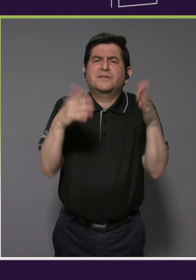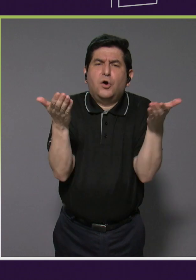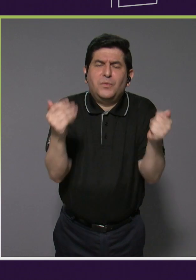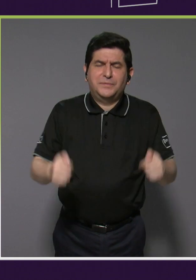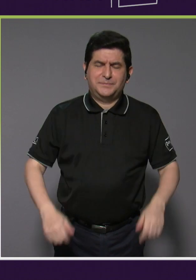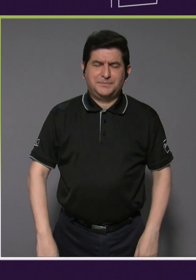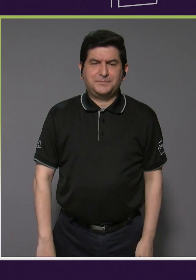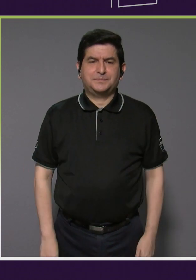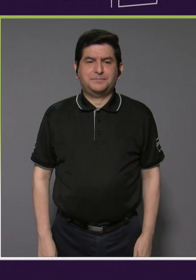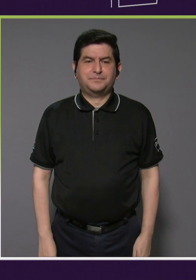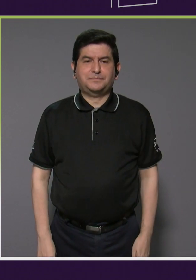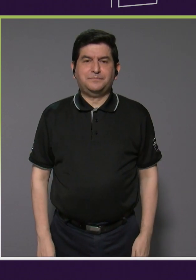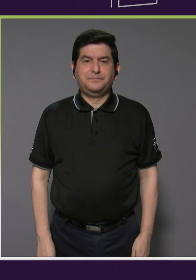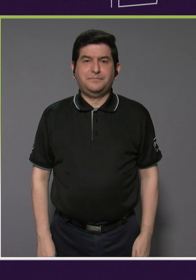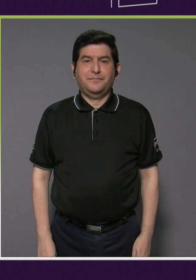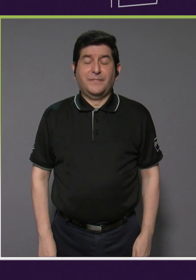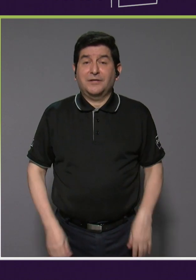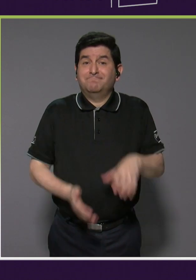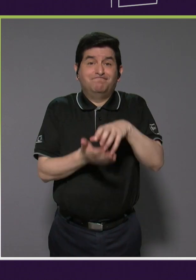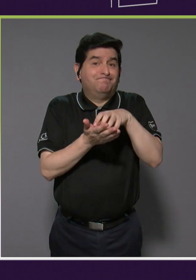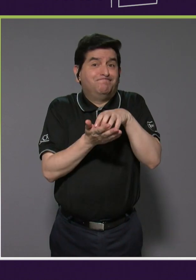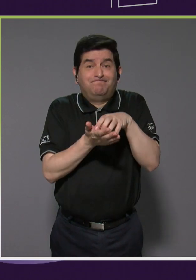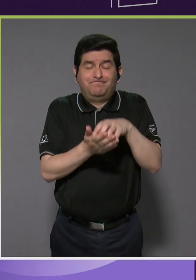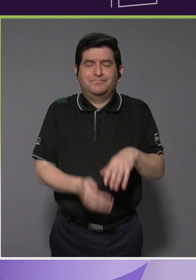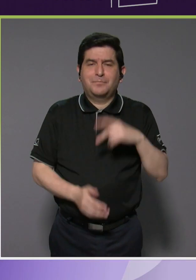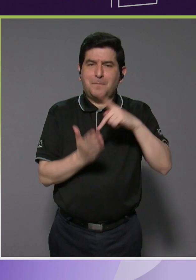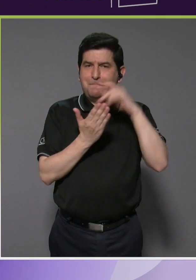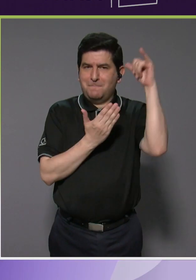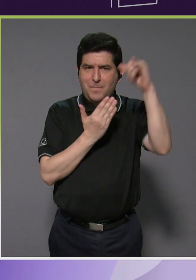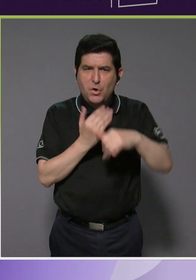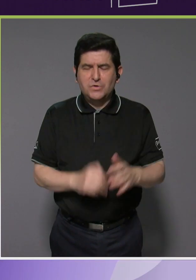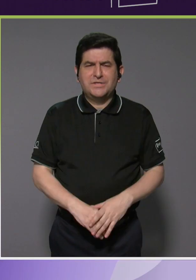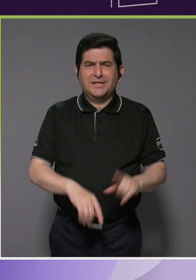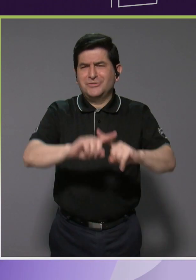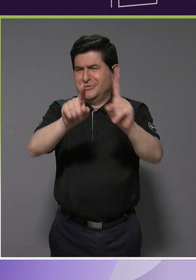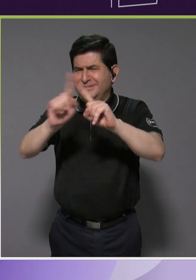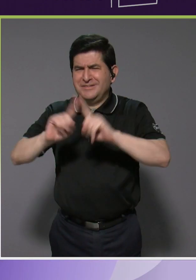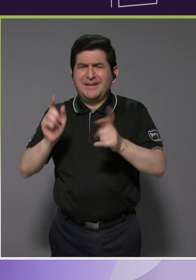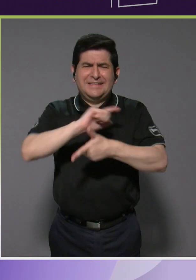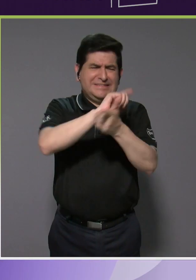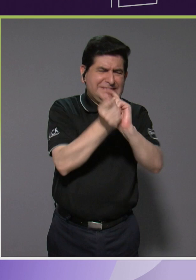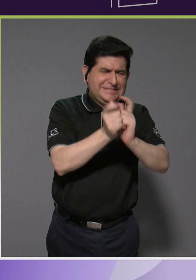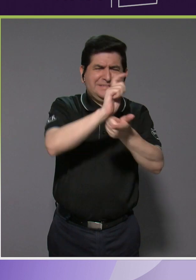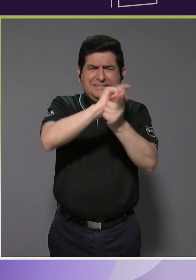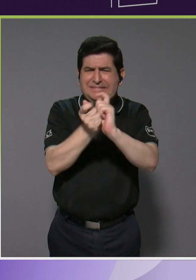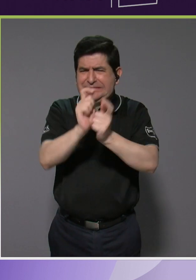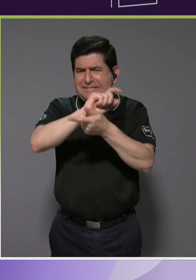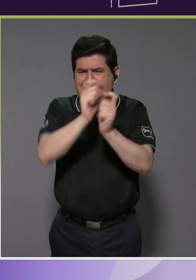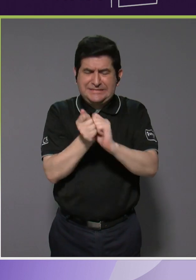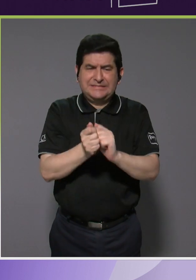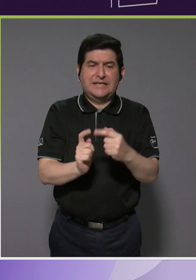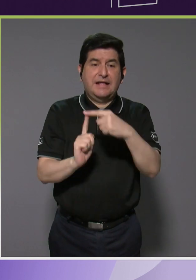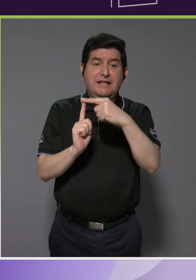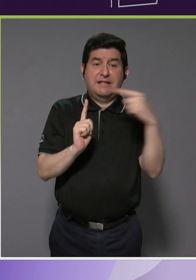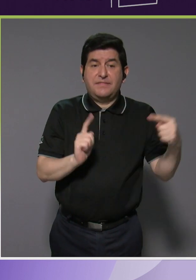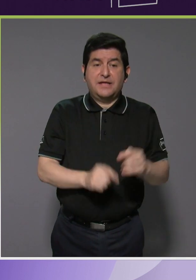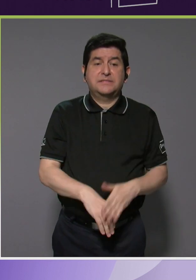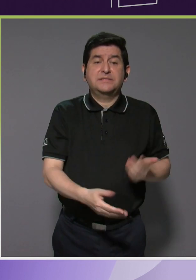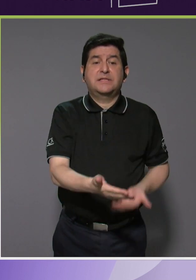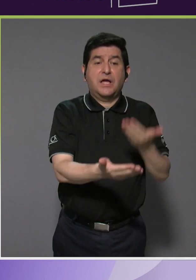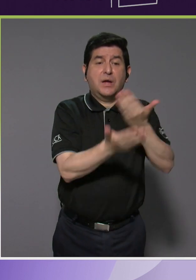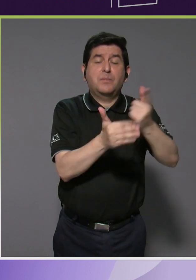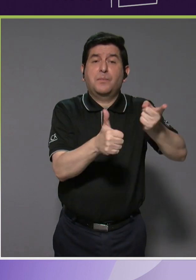Correcto. Todavía es incierto porque este proyecto ha sufrido una serie de modificaciones desde que su